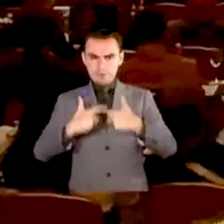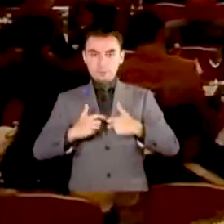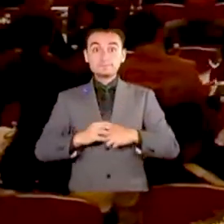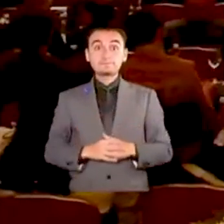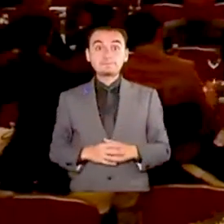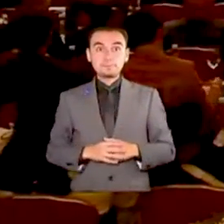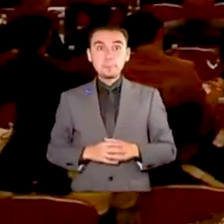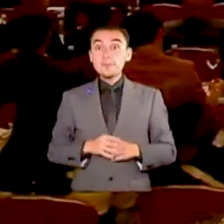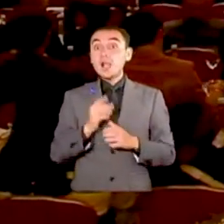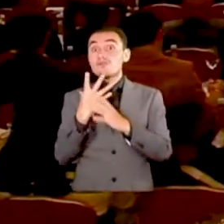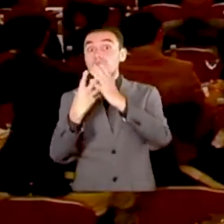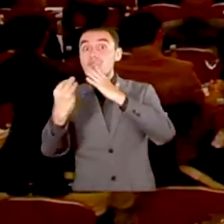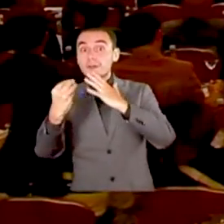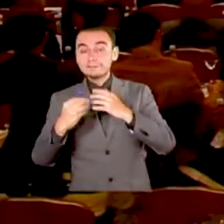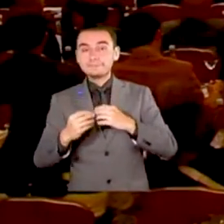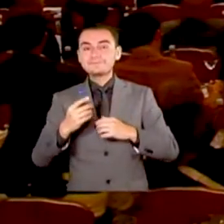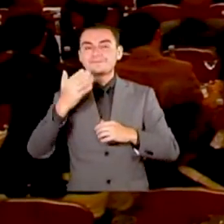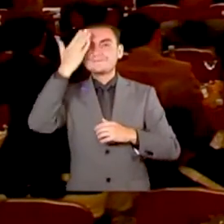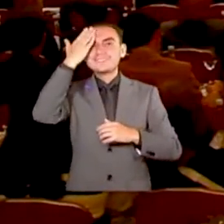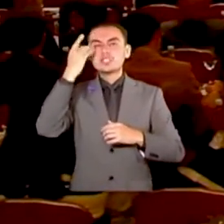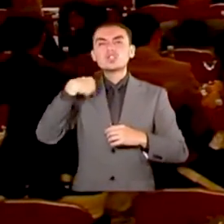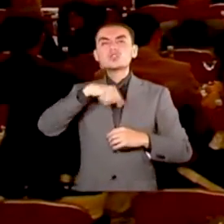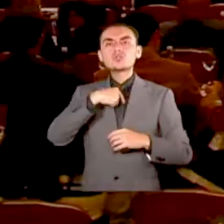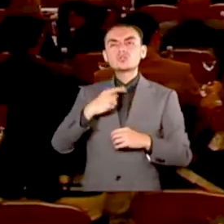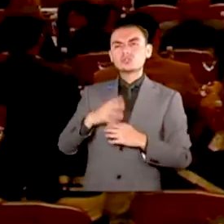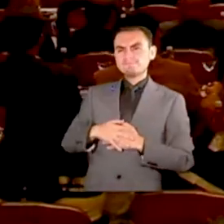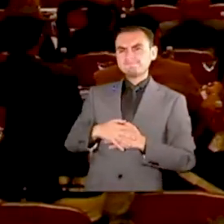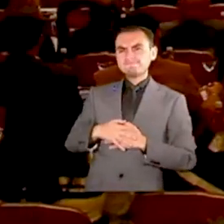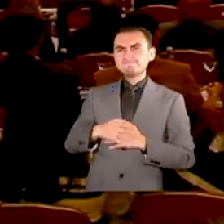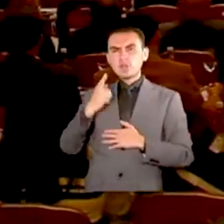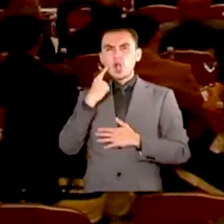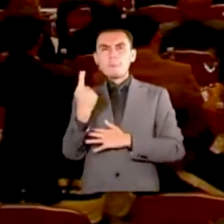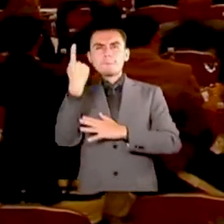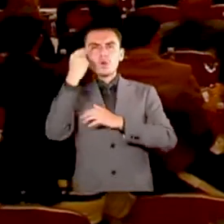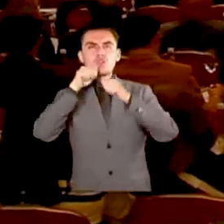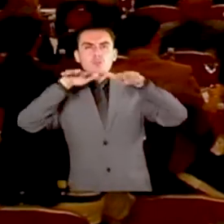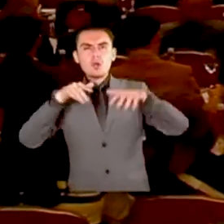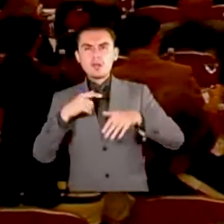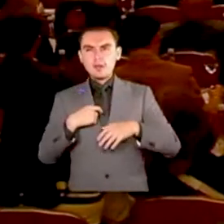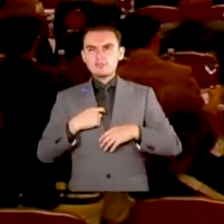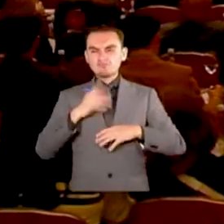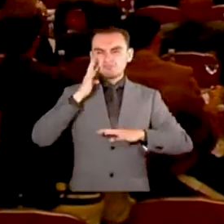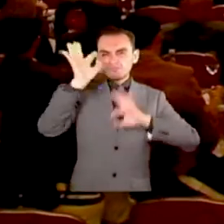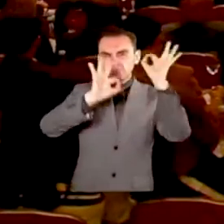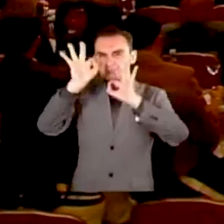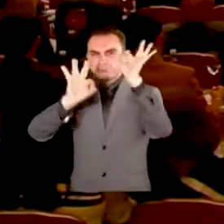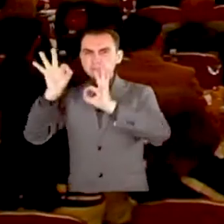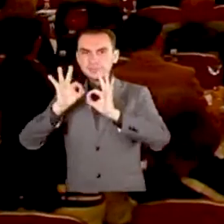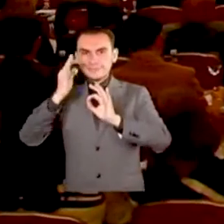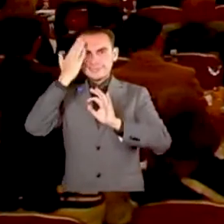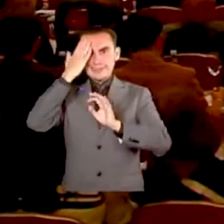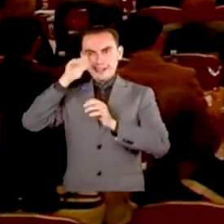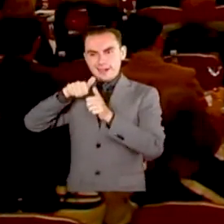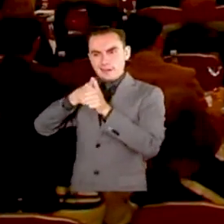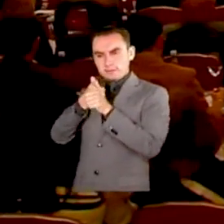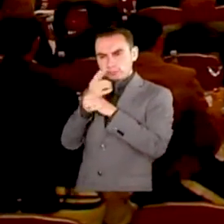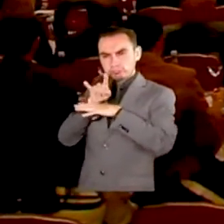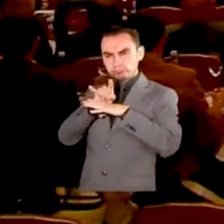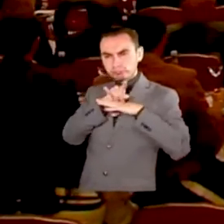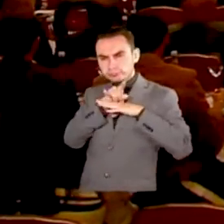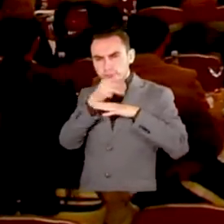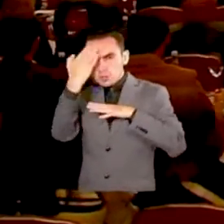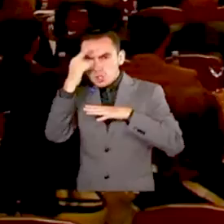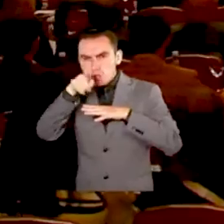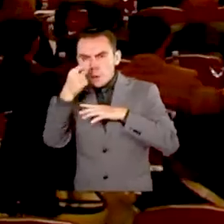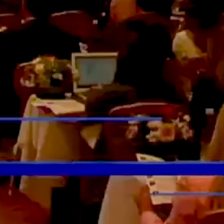hacer incidencia en la construcción y ejecución de políticas públicas, en el seguimiento, vigilancia y control